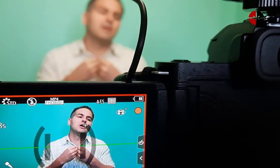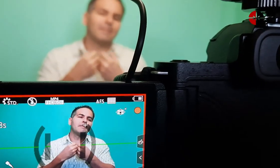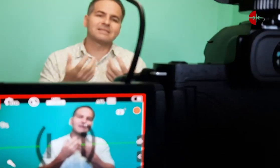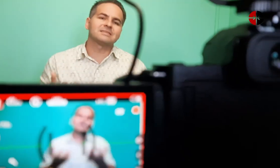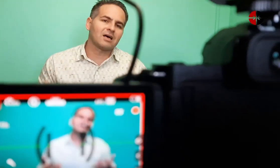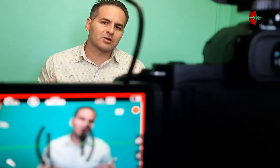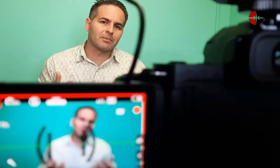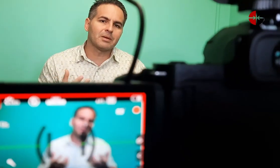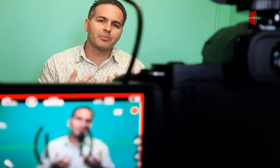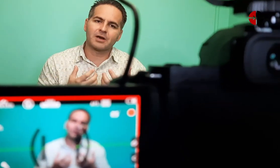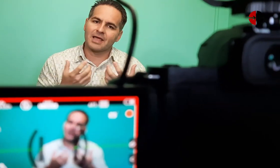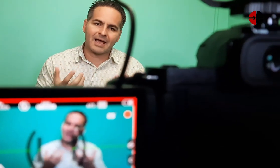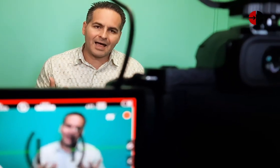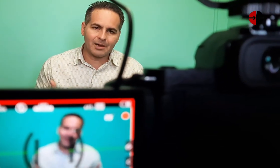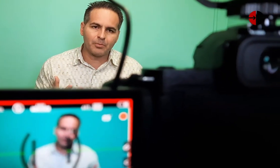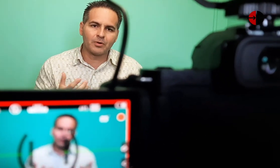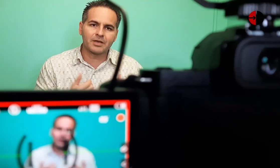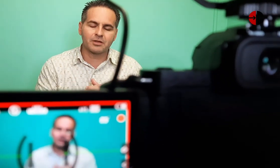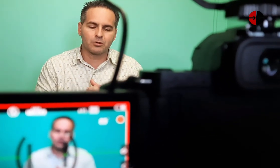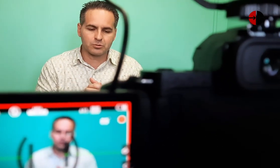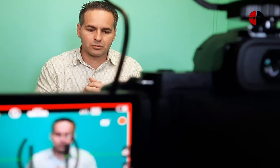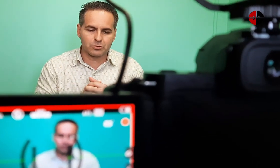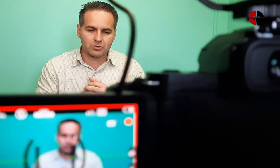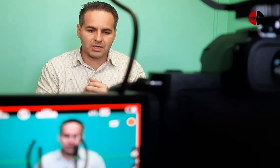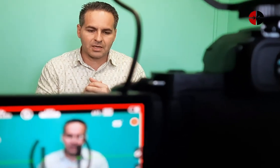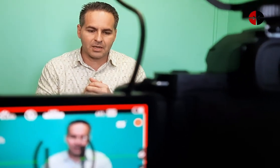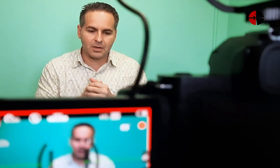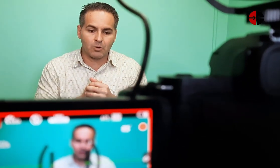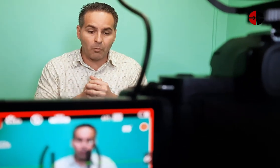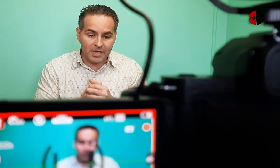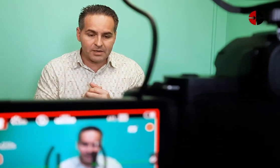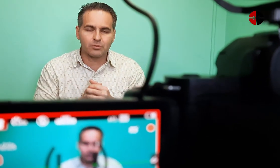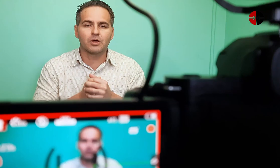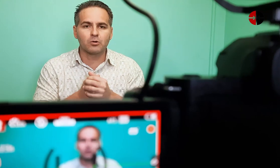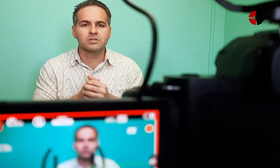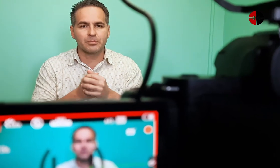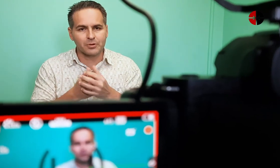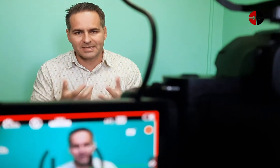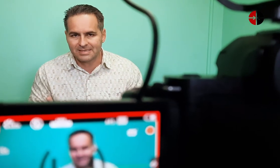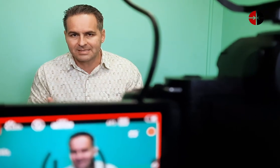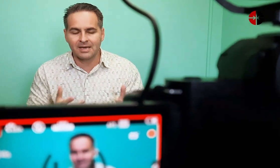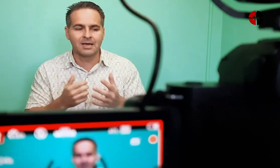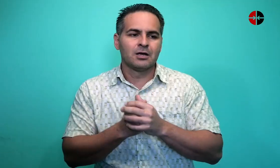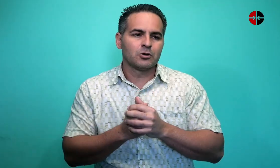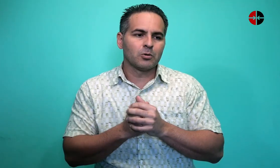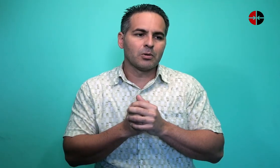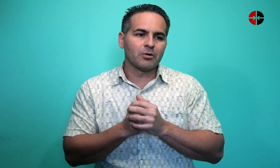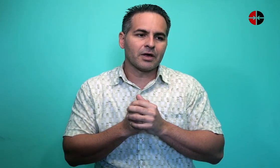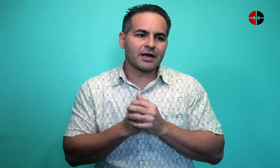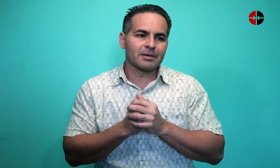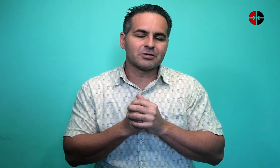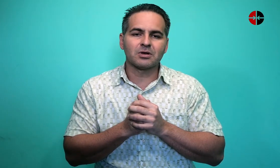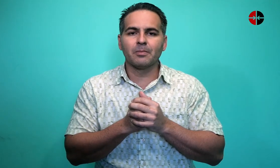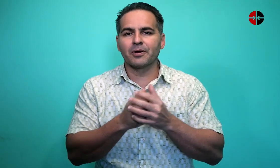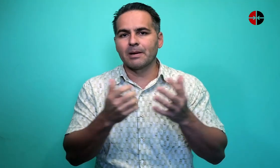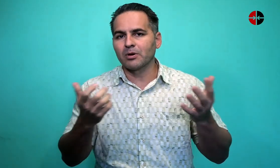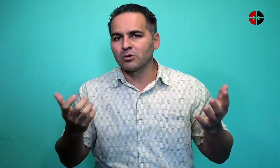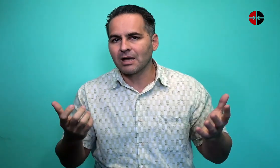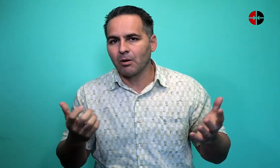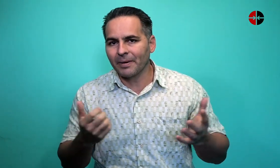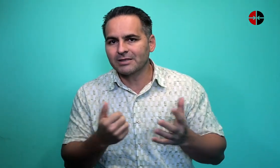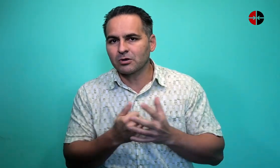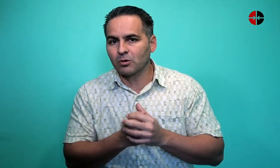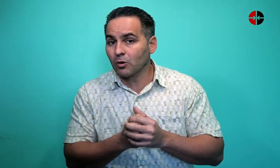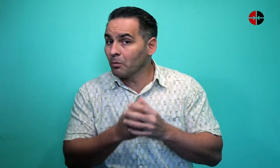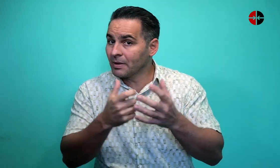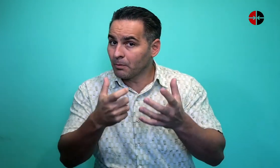esto Bueno matizaba también por la llegada al poder de otros gobiernos de corte progresista no podemos dejar de mencionar por ejemplo